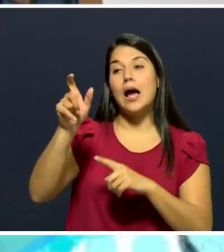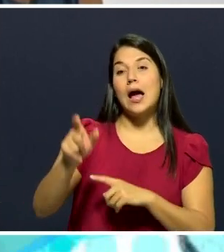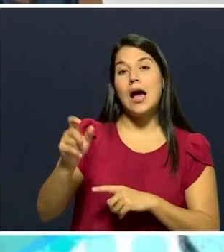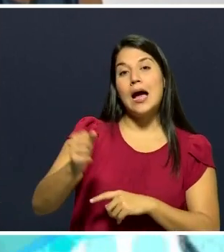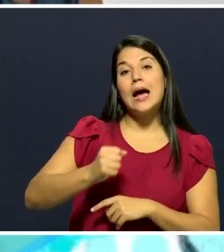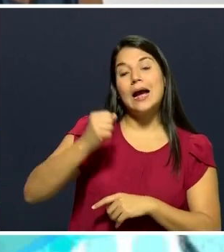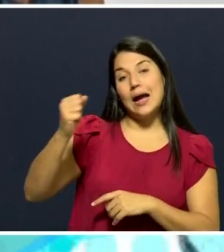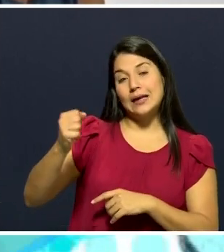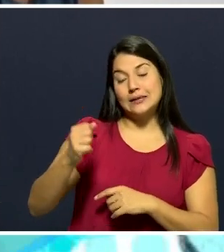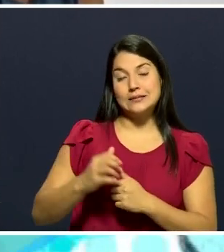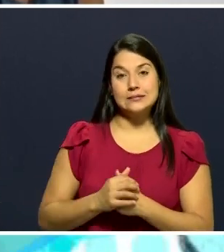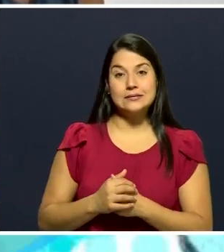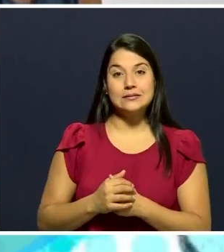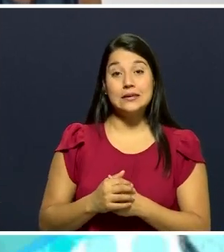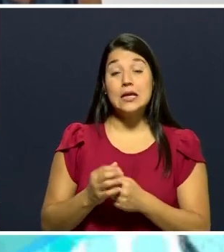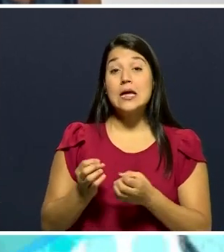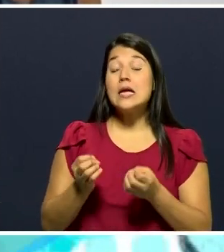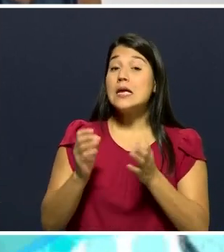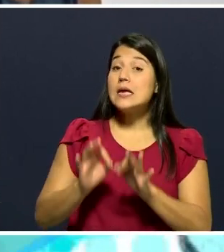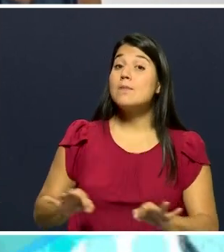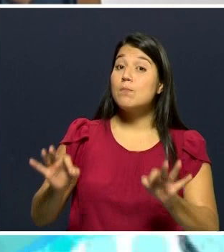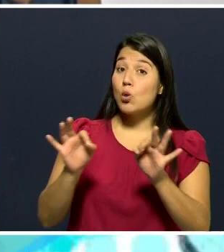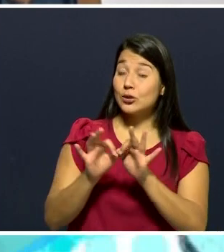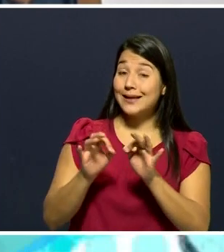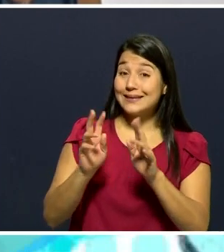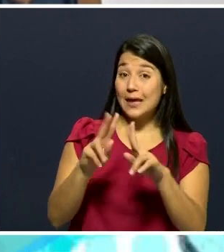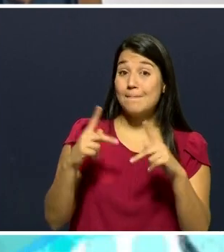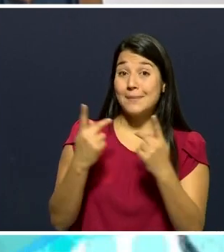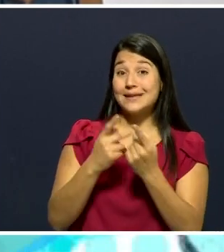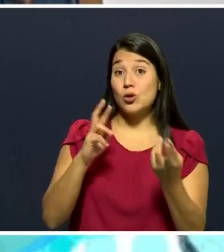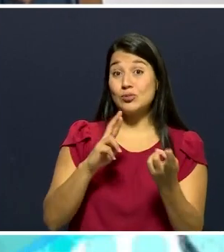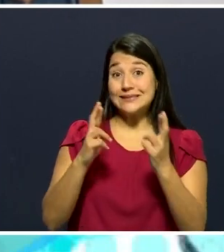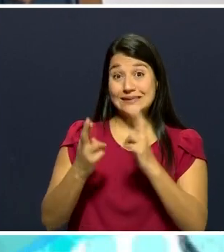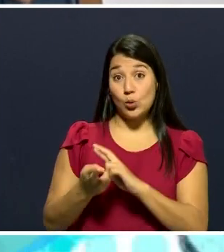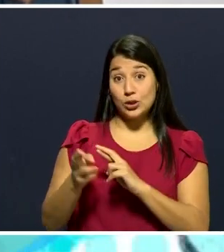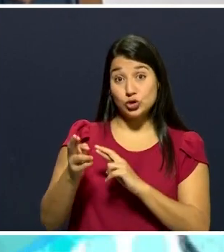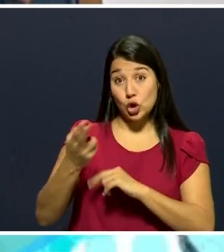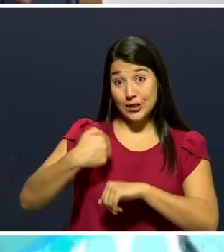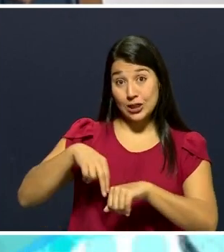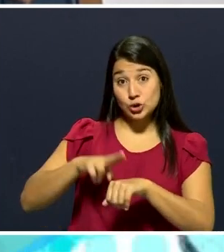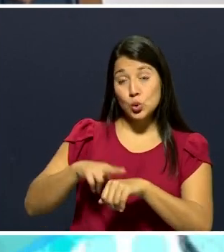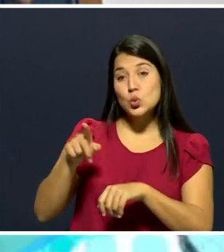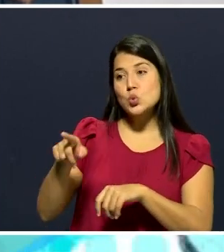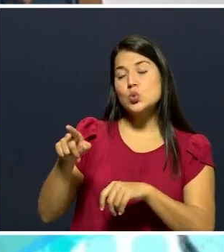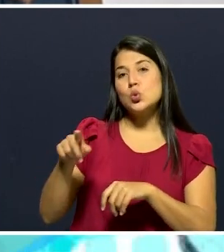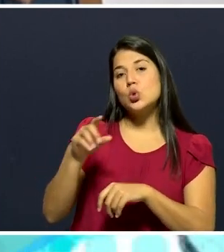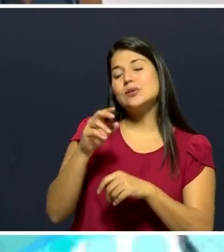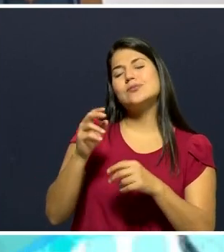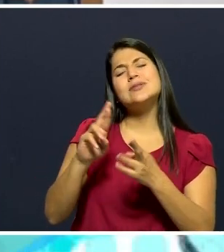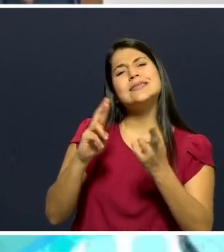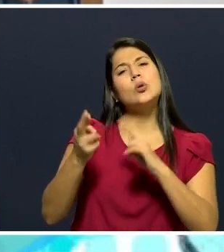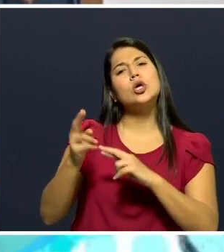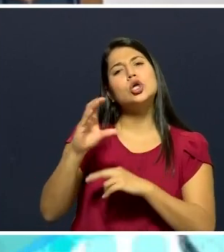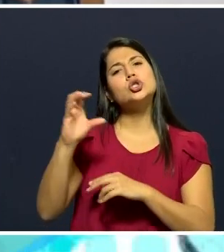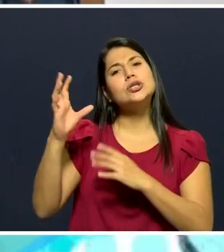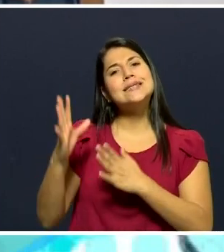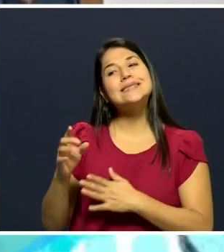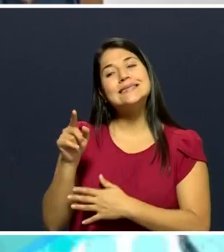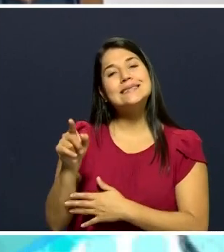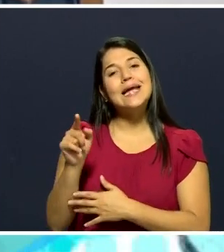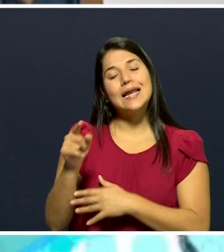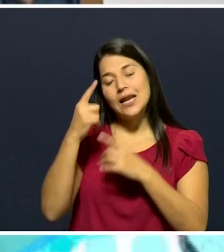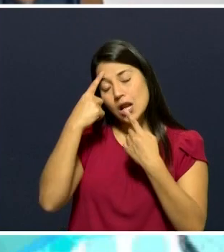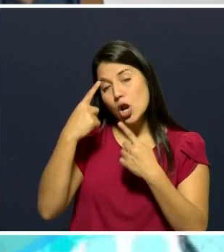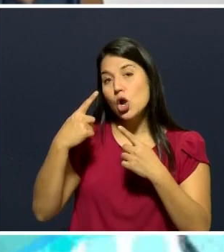Asamblea Legislativa. Es importante decir que además Restauración ha venido jugando un papel interesante en las alianzas de votación